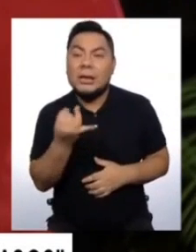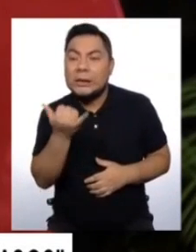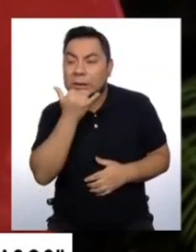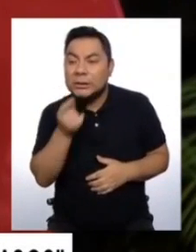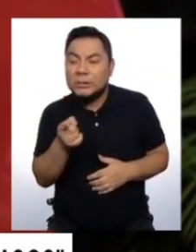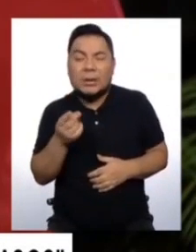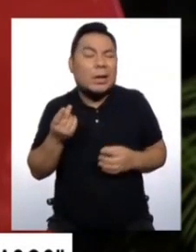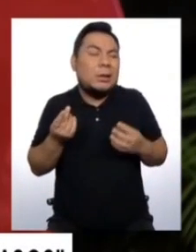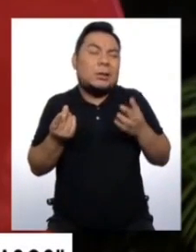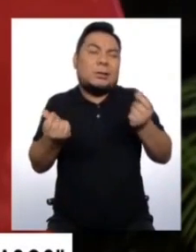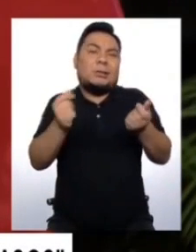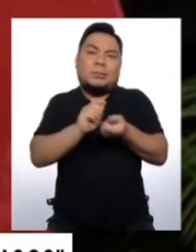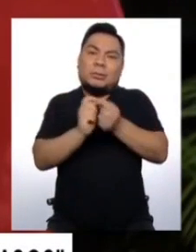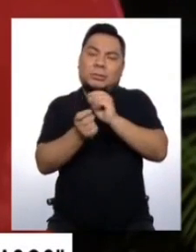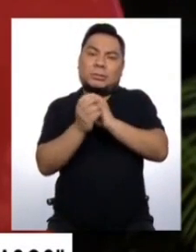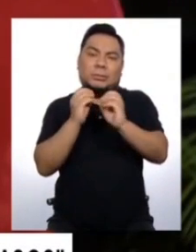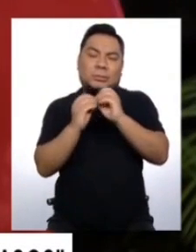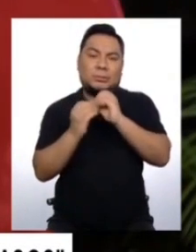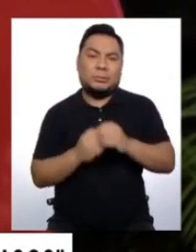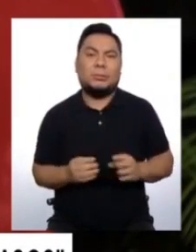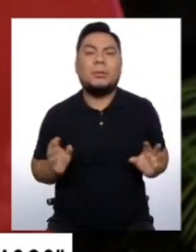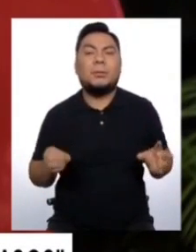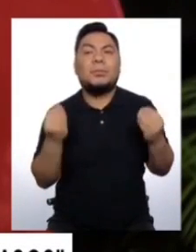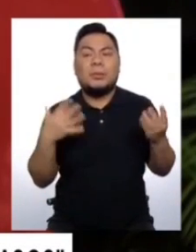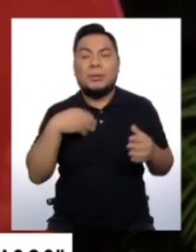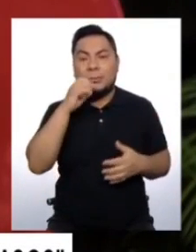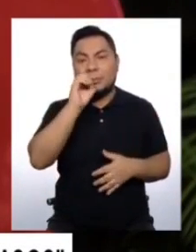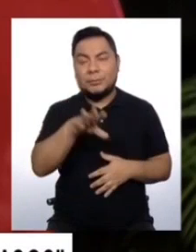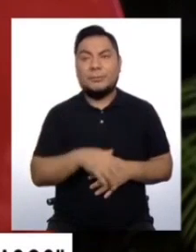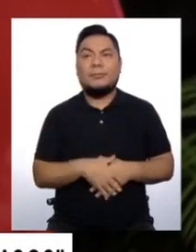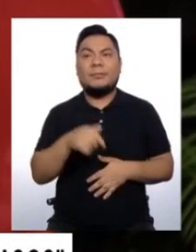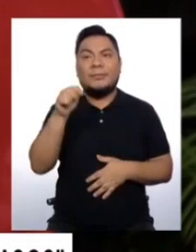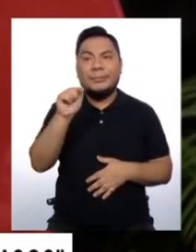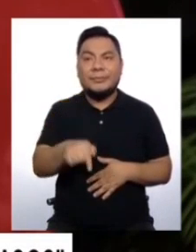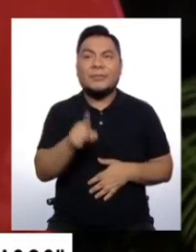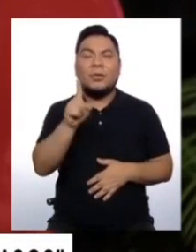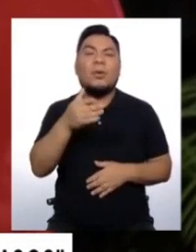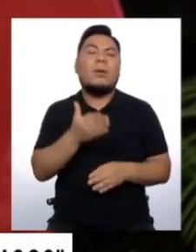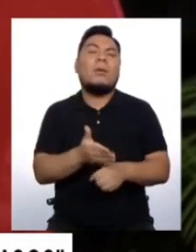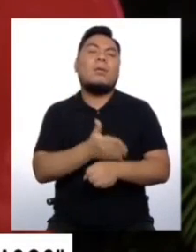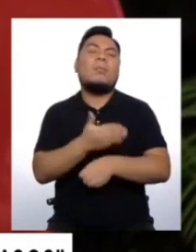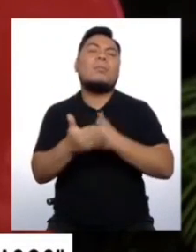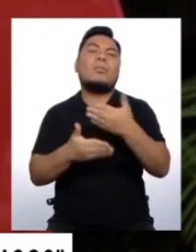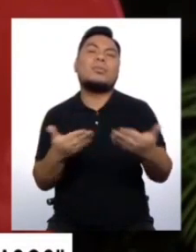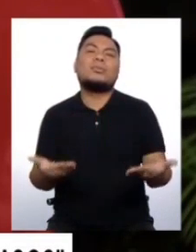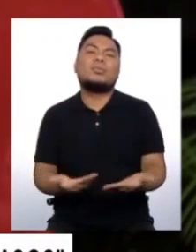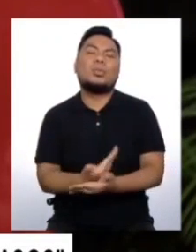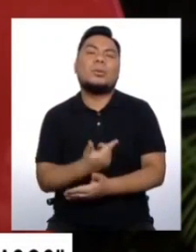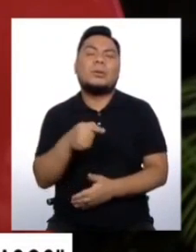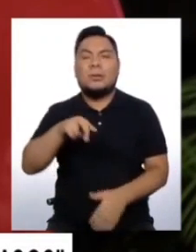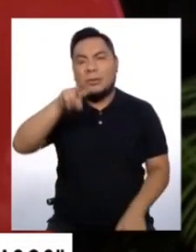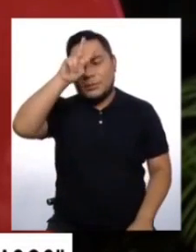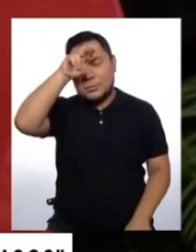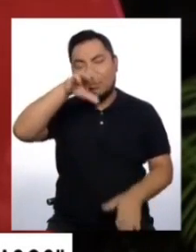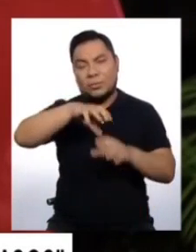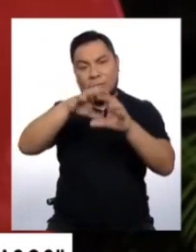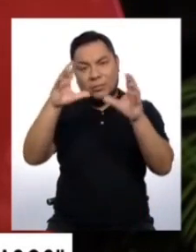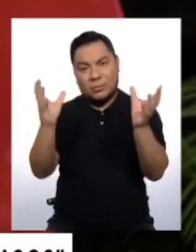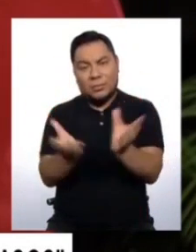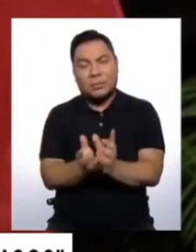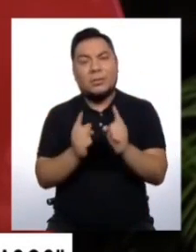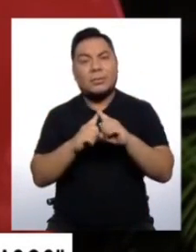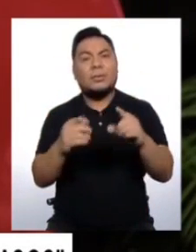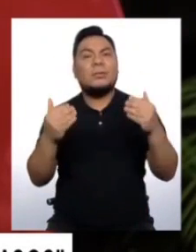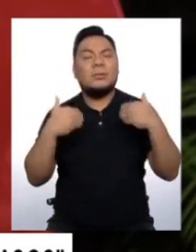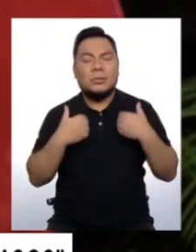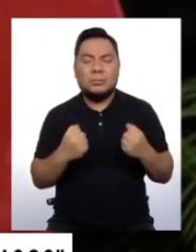deficiencia, inmediatamente la corregimos. Porque, como hemos dicho, esto es un proceso nuevo en el Perú y en el mundo, pero